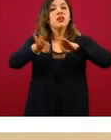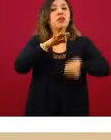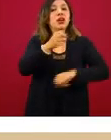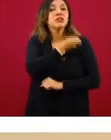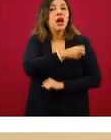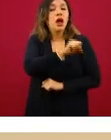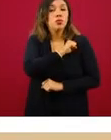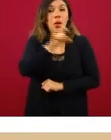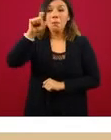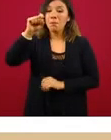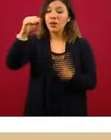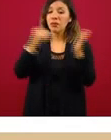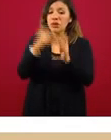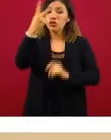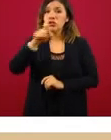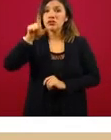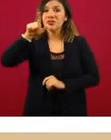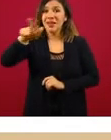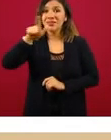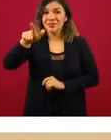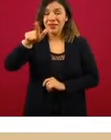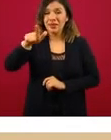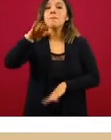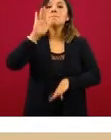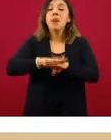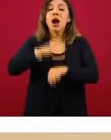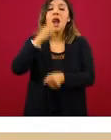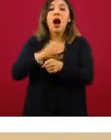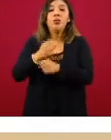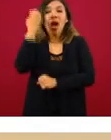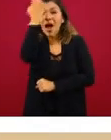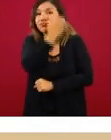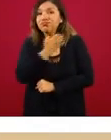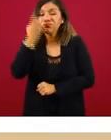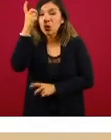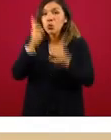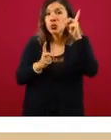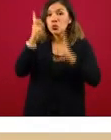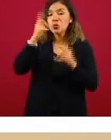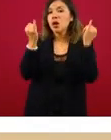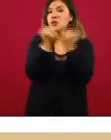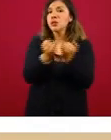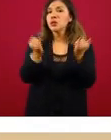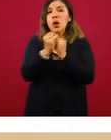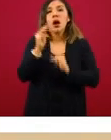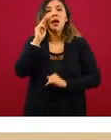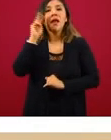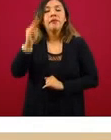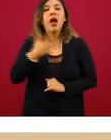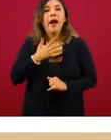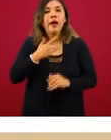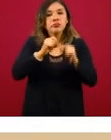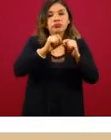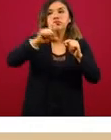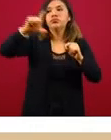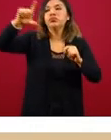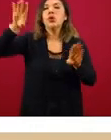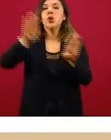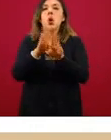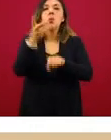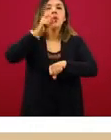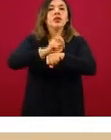estos 20.217, más los que aún están sospechosos. Igualmente los vemos acumulados en los